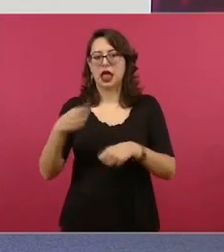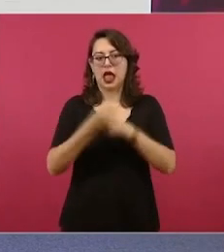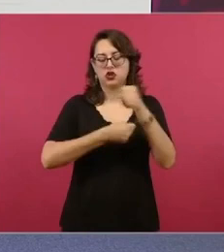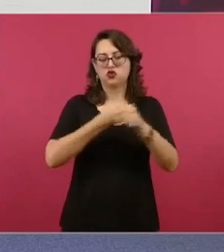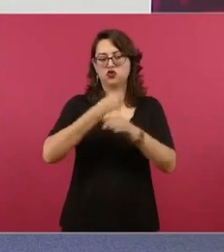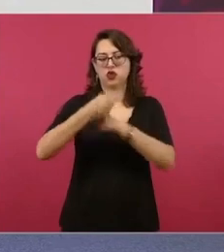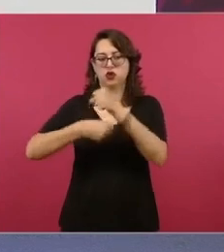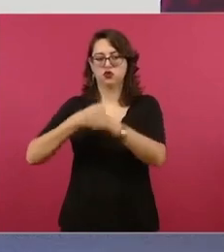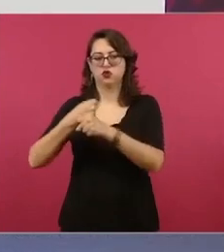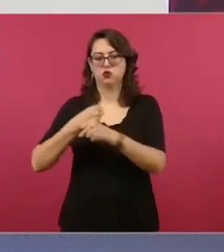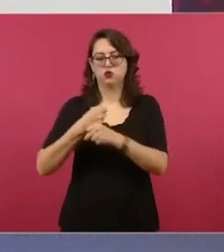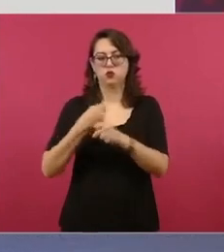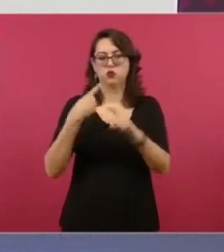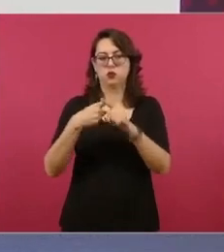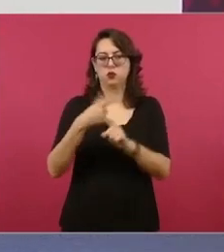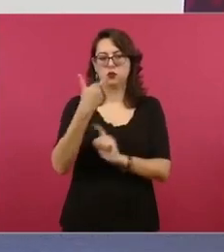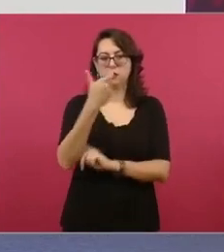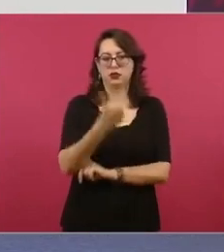pesos,